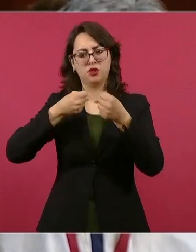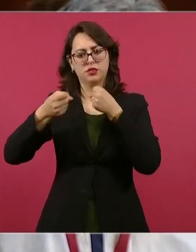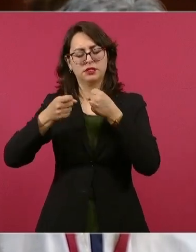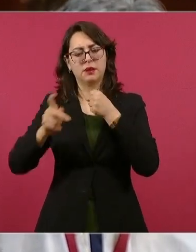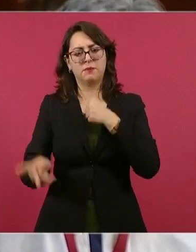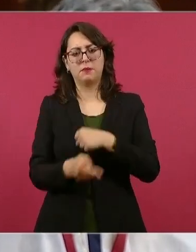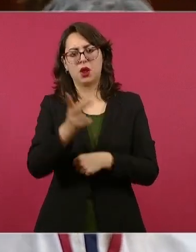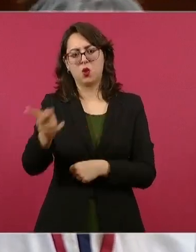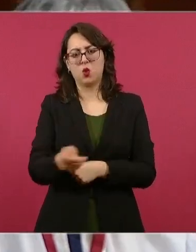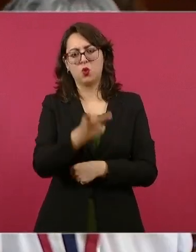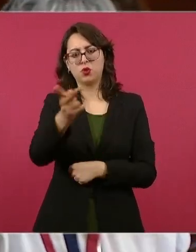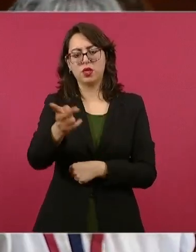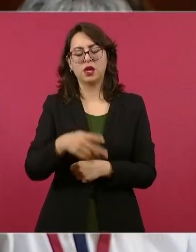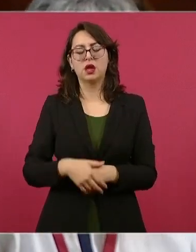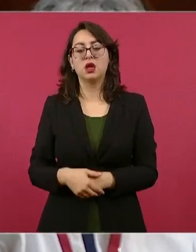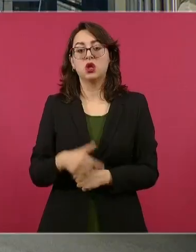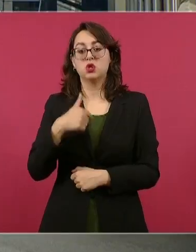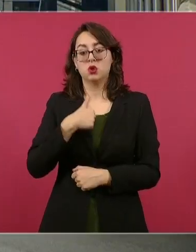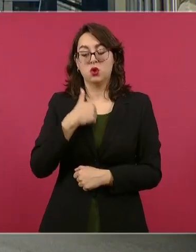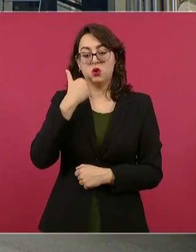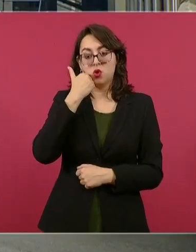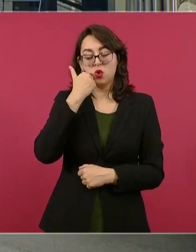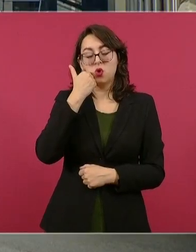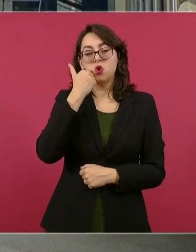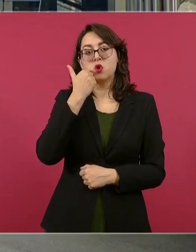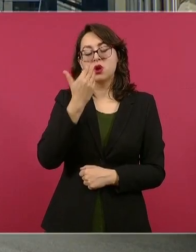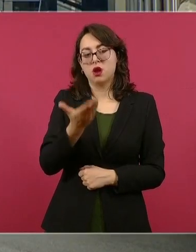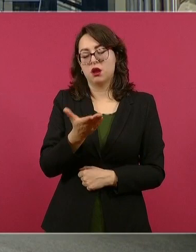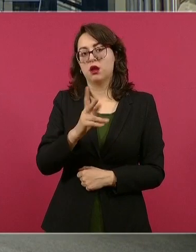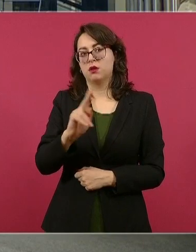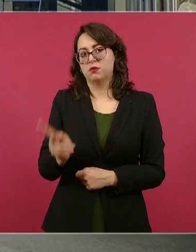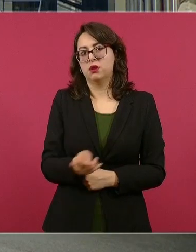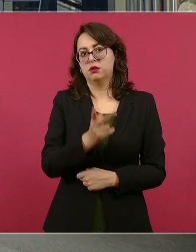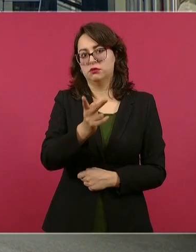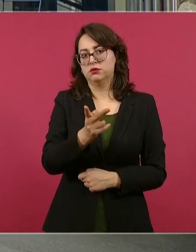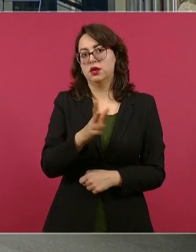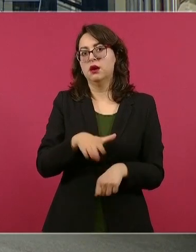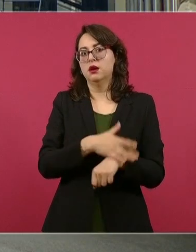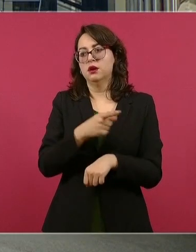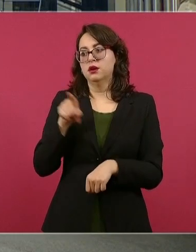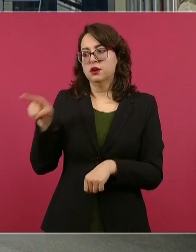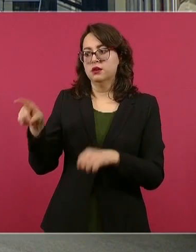yo quisiera reforzar en este tema, a propósito de lo que ha venido haciendo Movimiento Conciencia, presidente,